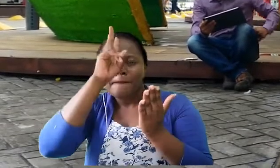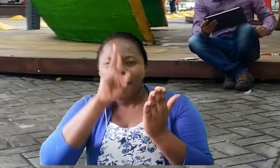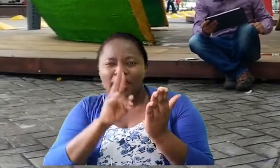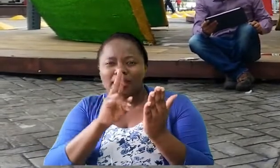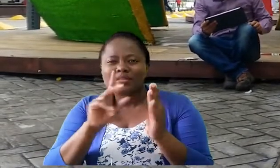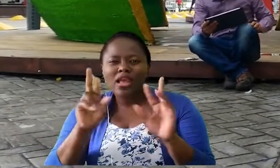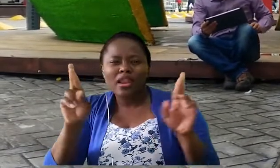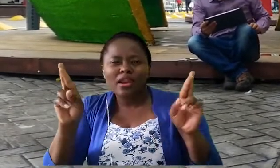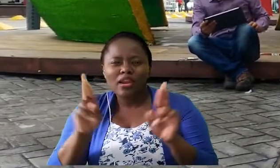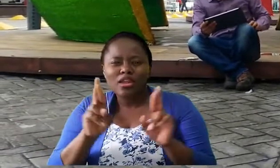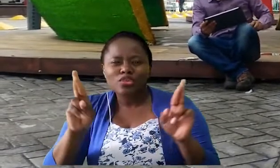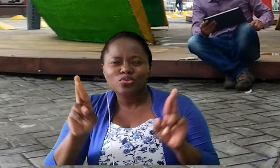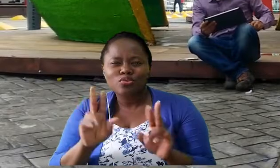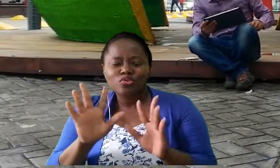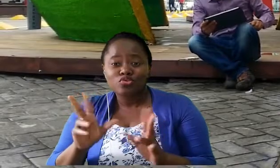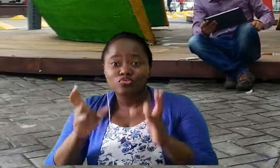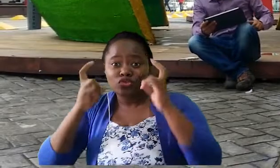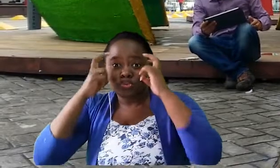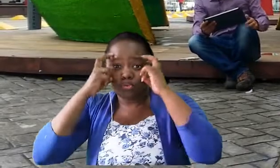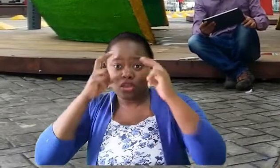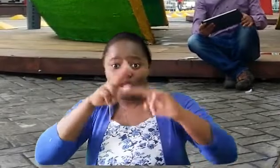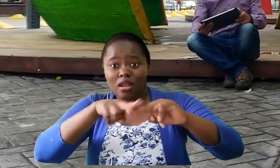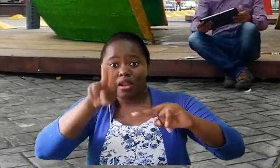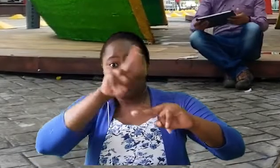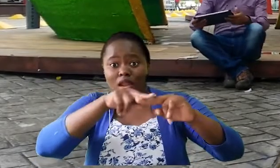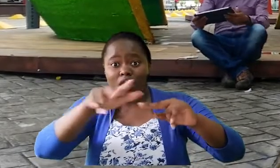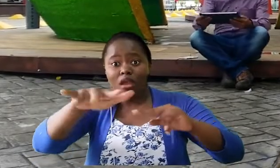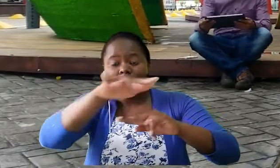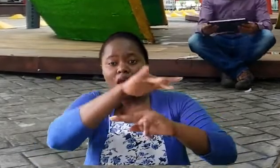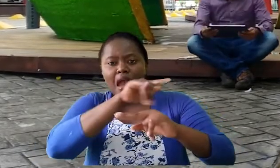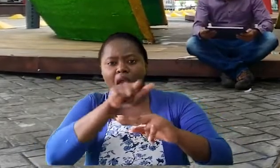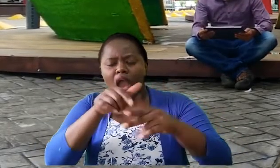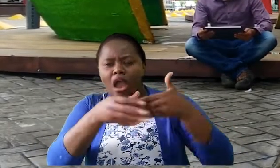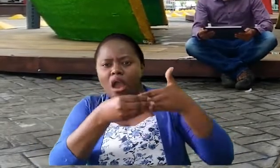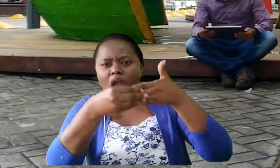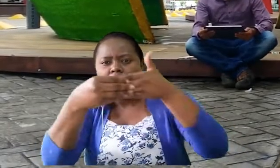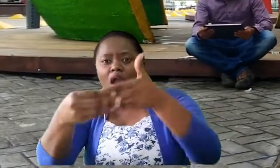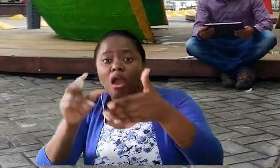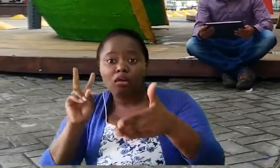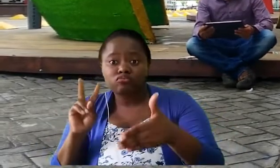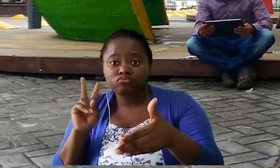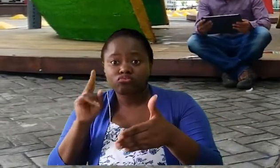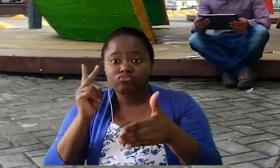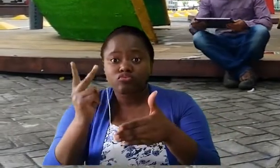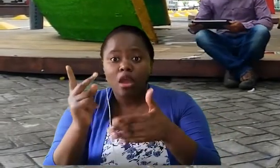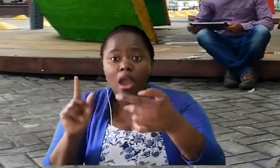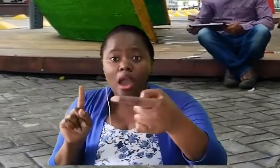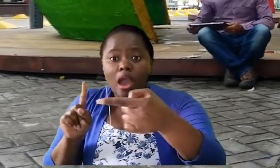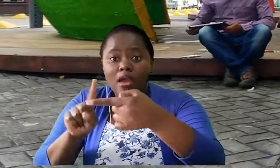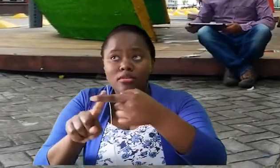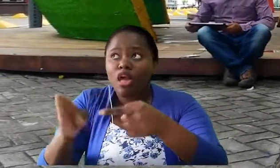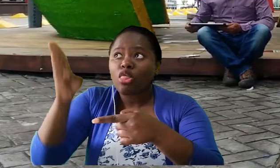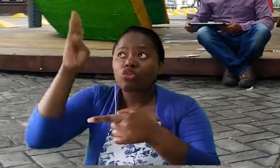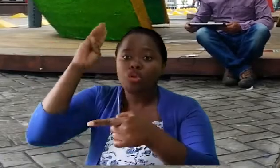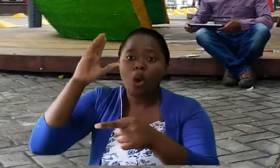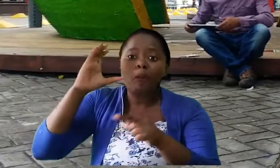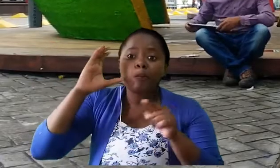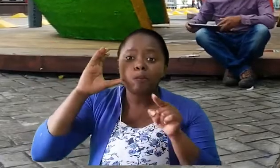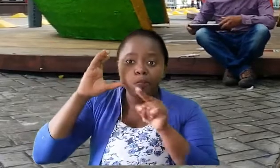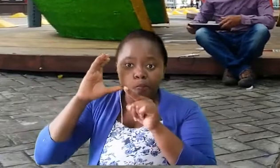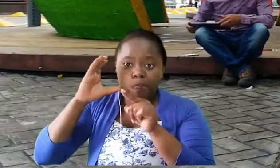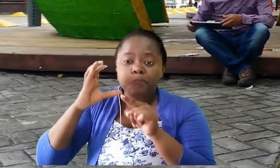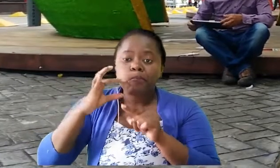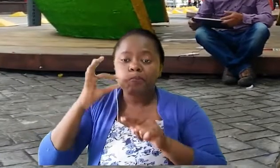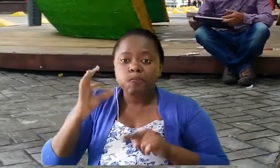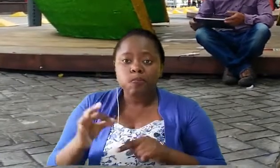pretende conducirnos desde la evolución hasta la existencia de Dios. Ahora bien, la